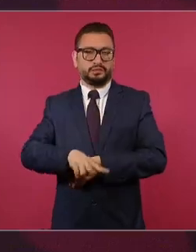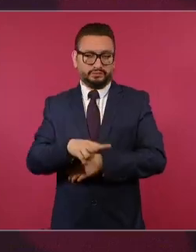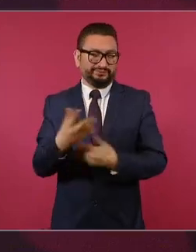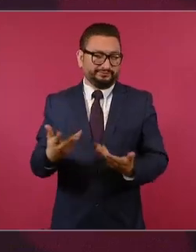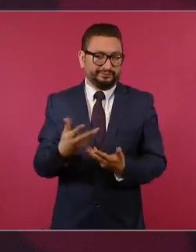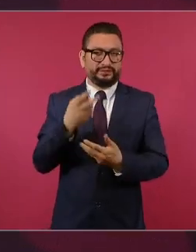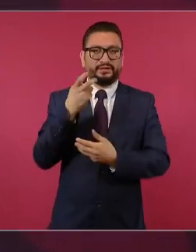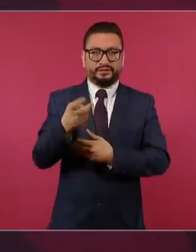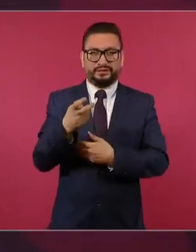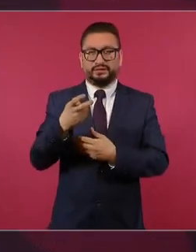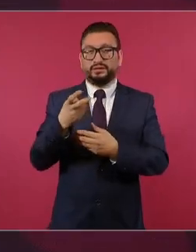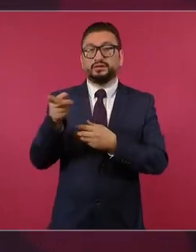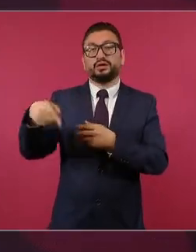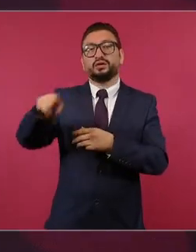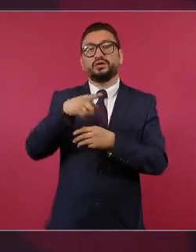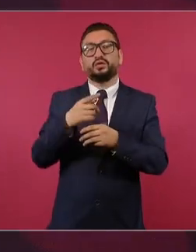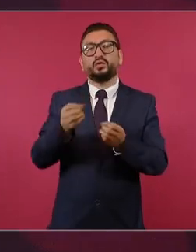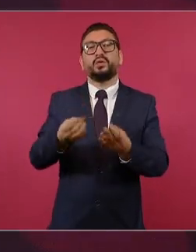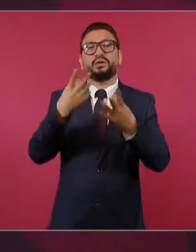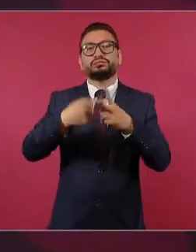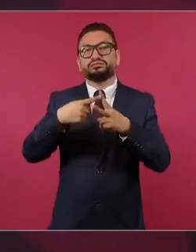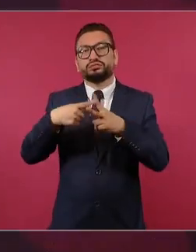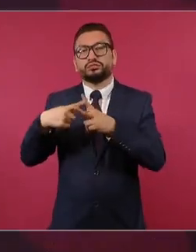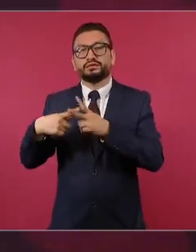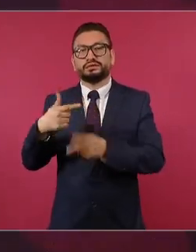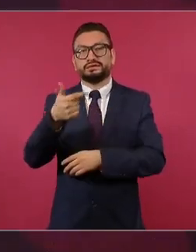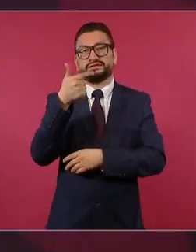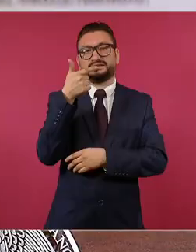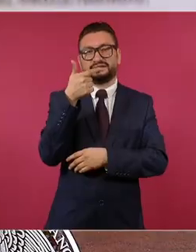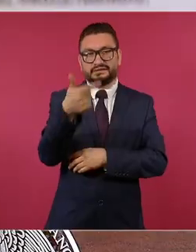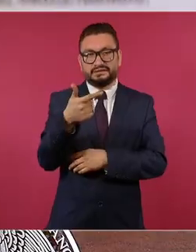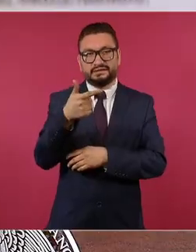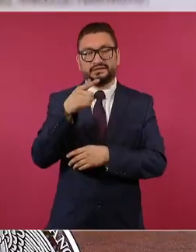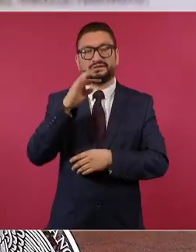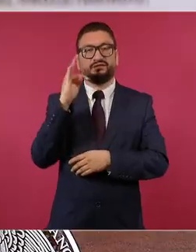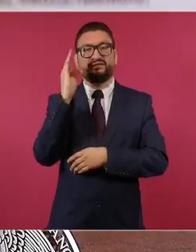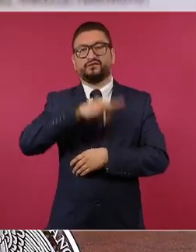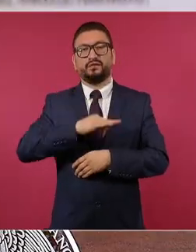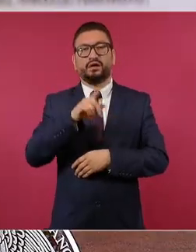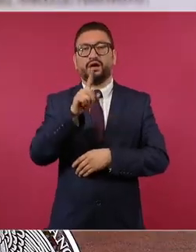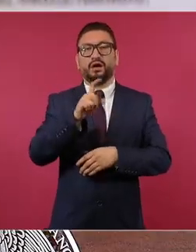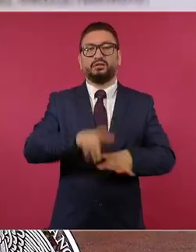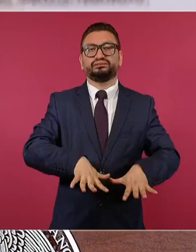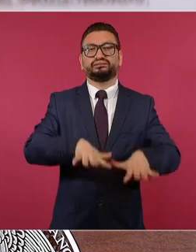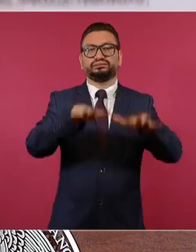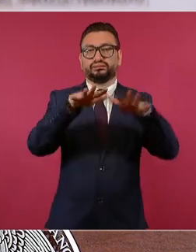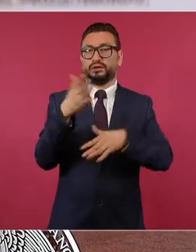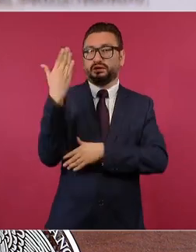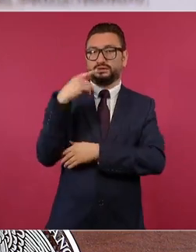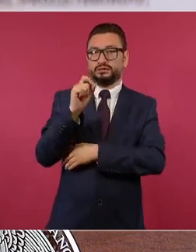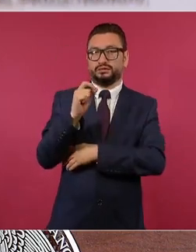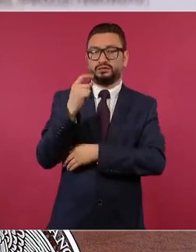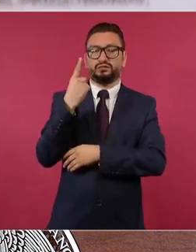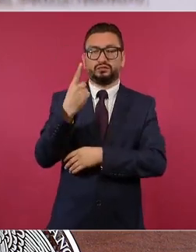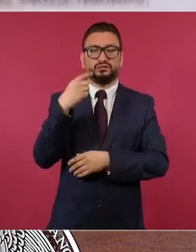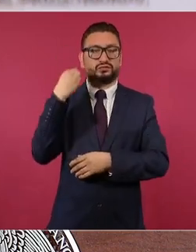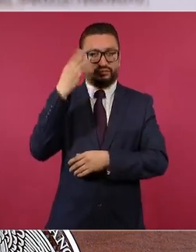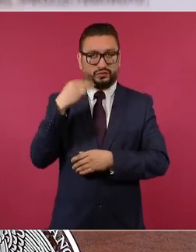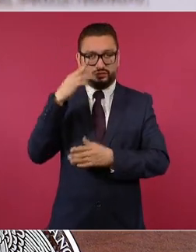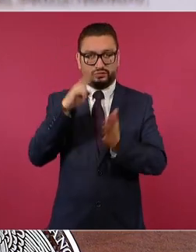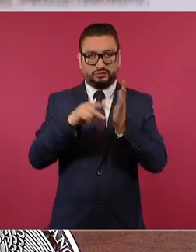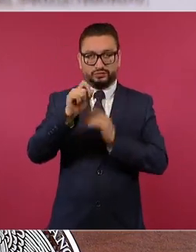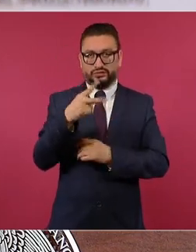sección contabiliza al menos 7 falsas inundaciones del AIFA desde el 21 de marzo de